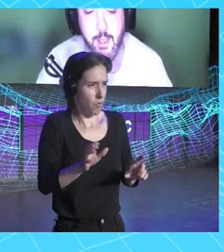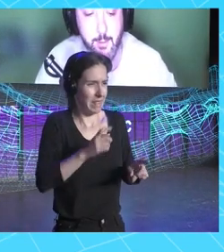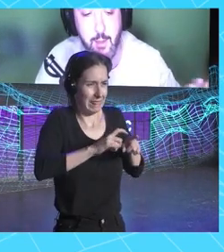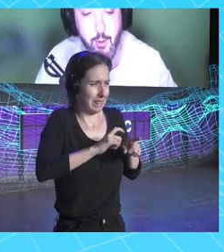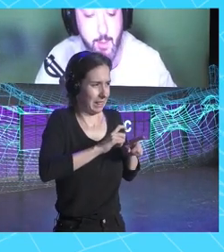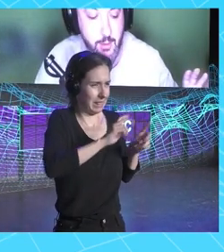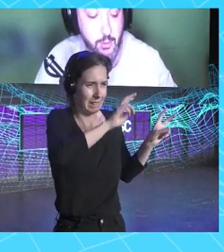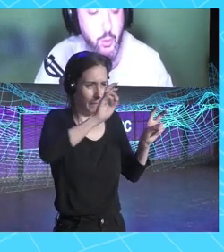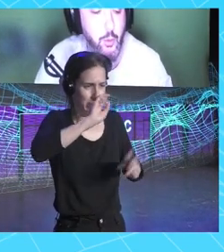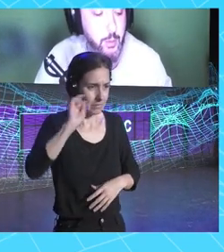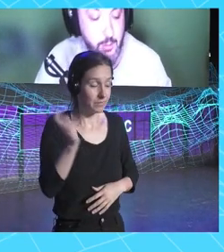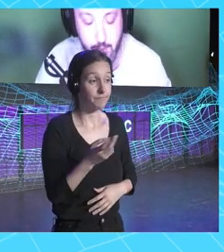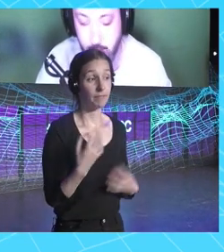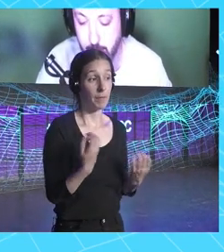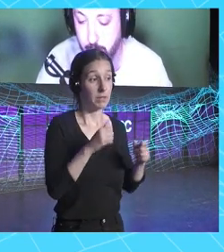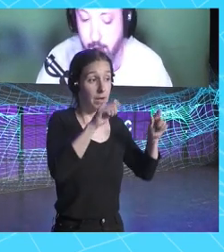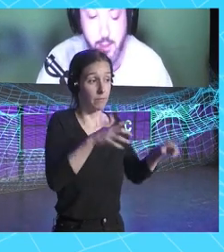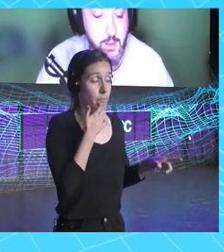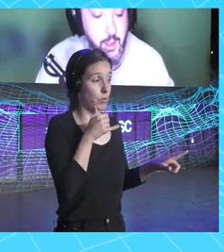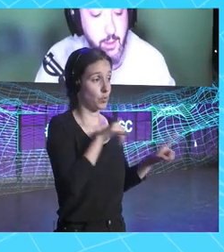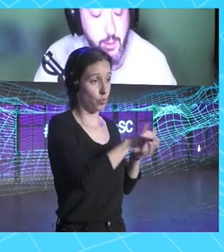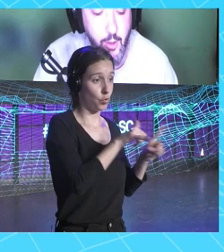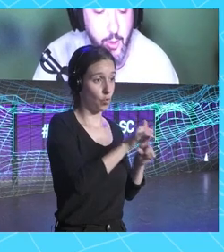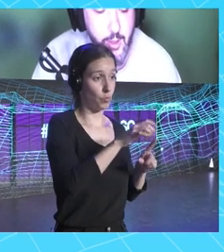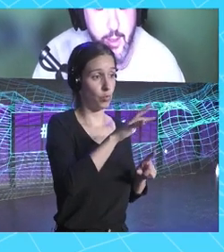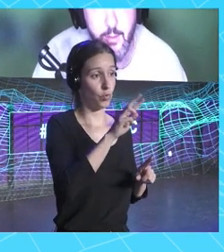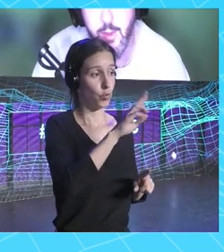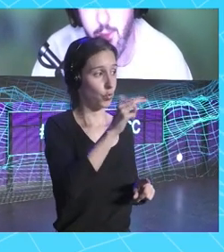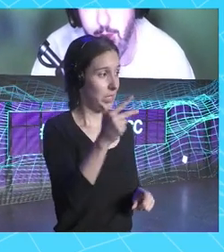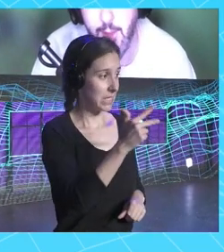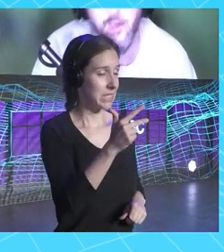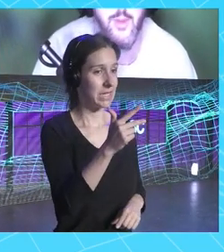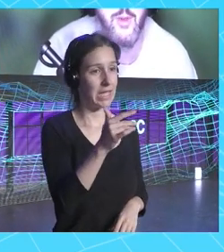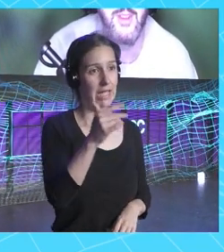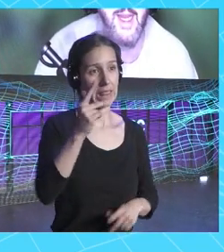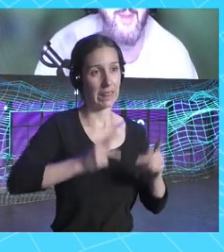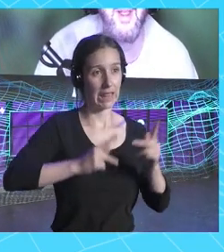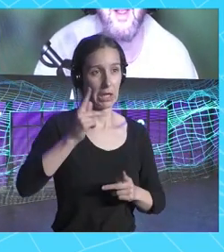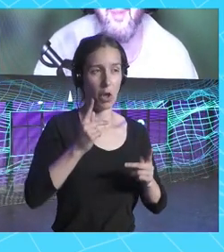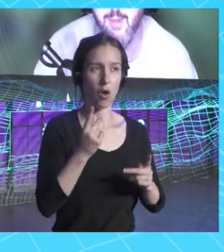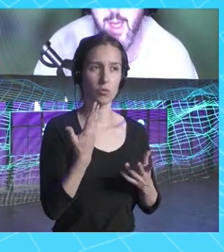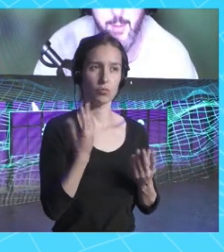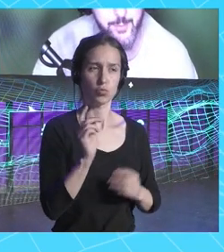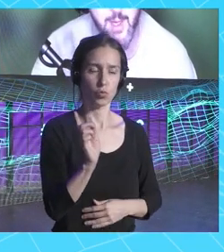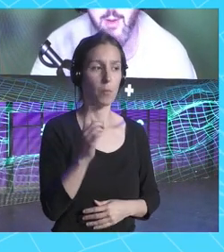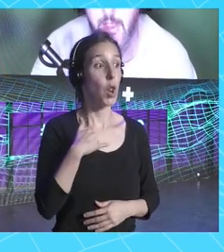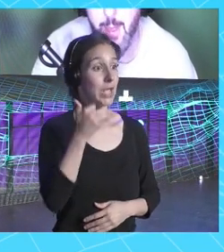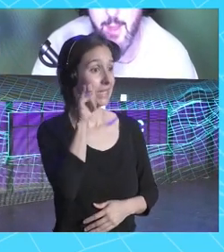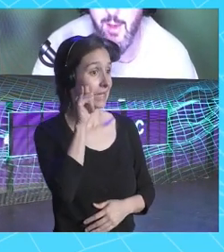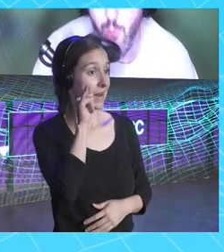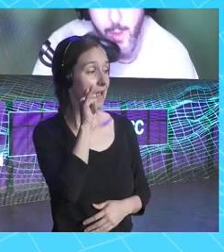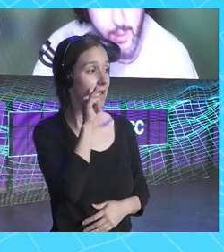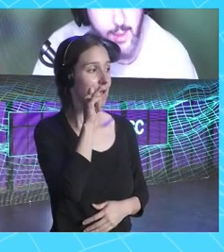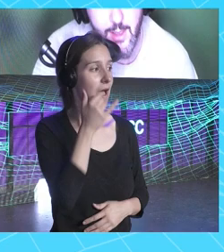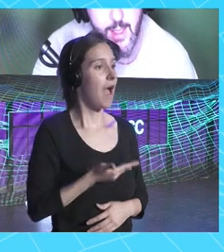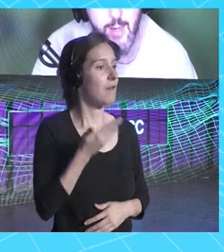que las plataformas YouTube Twitch tiktok tiktok no tanto pero Instagram premian a los grandes al